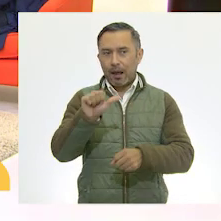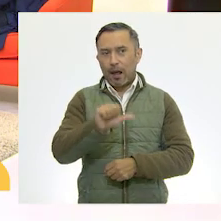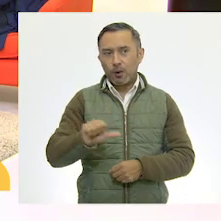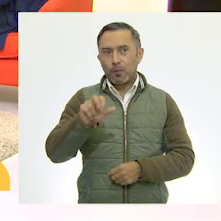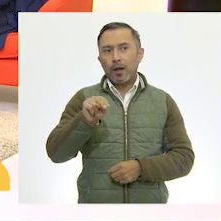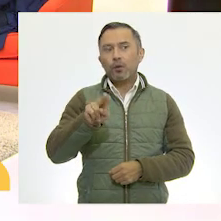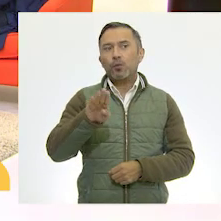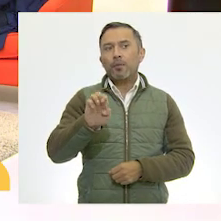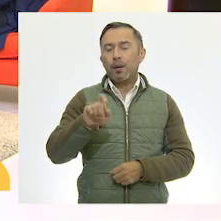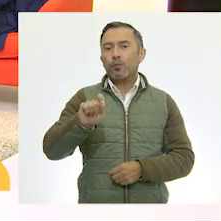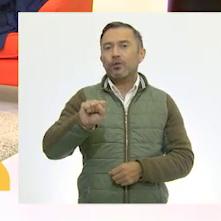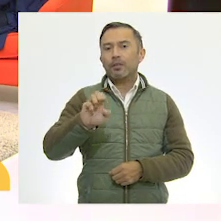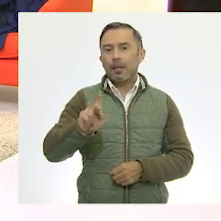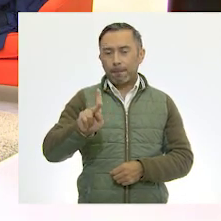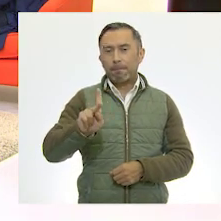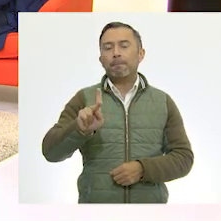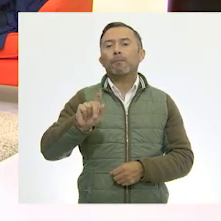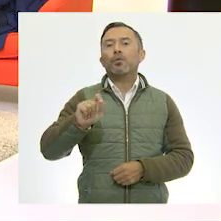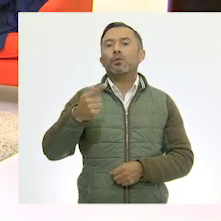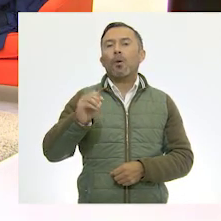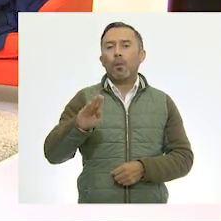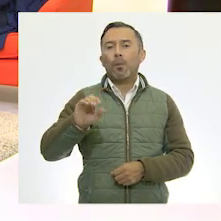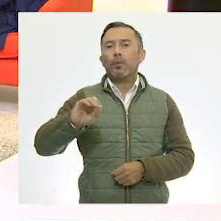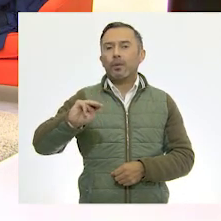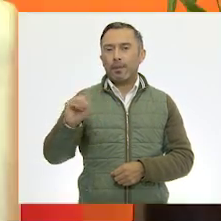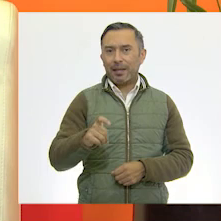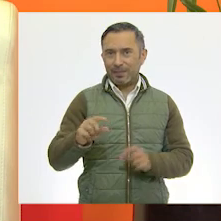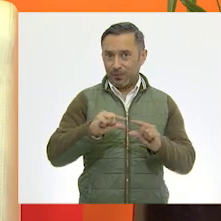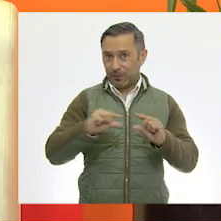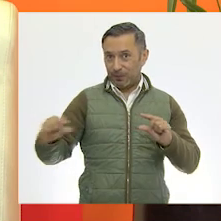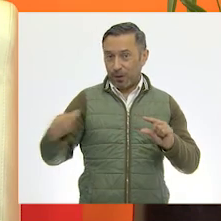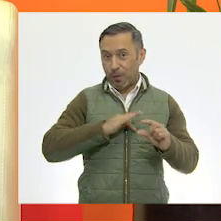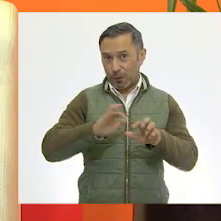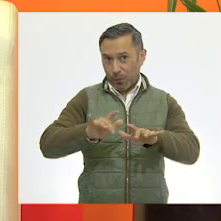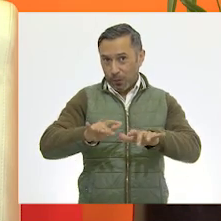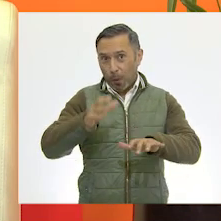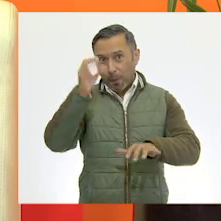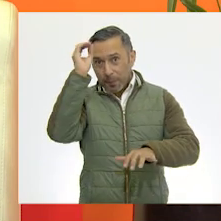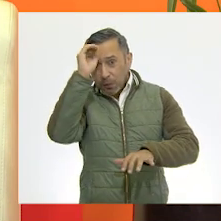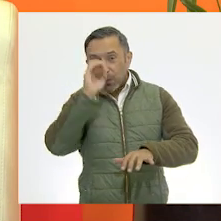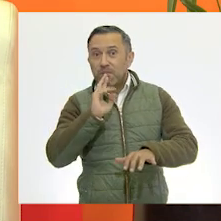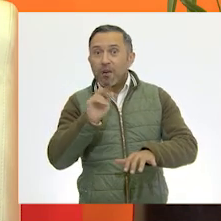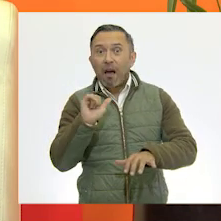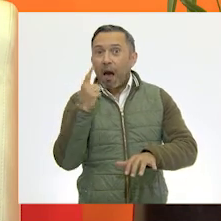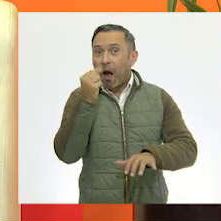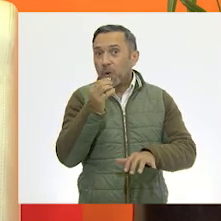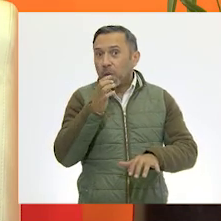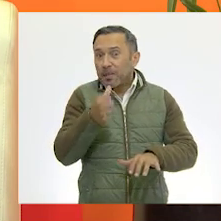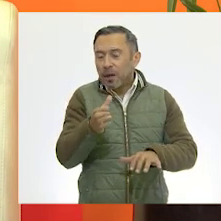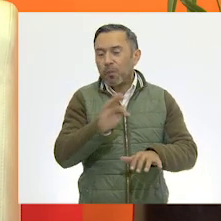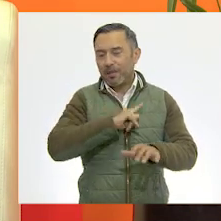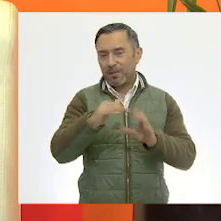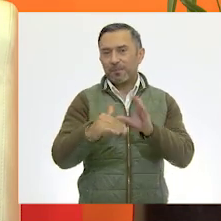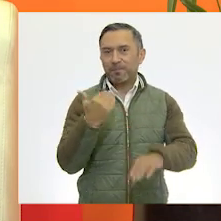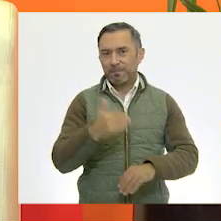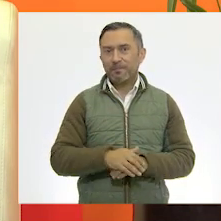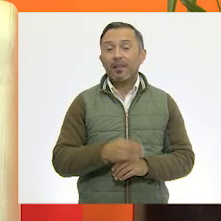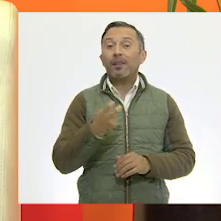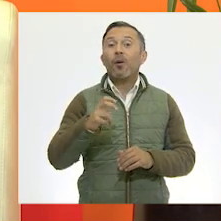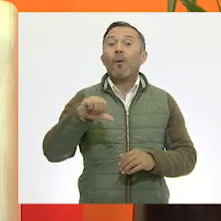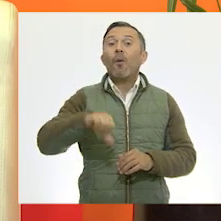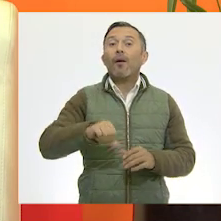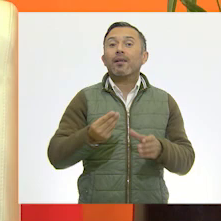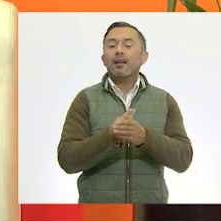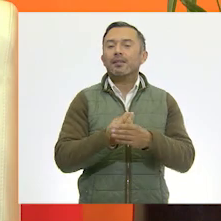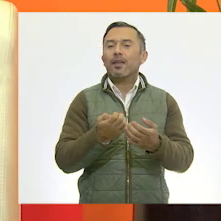para que nos hagan llegar sus sugerencias y sus comentarios. Hasta aquí terminamos con Educación Especial, diferentes estrategias